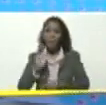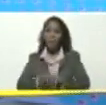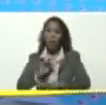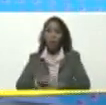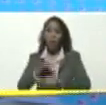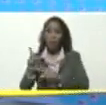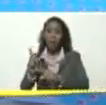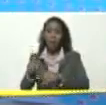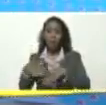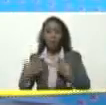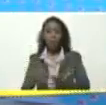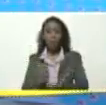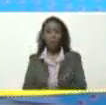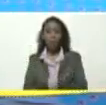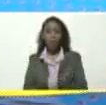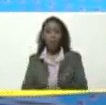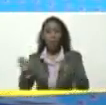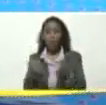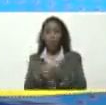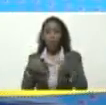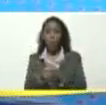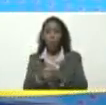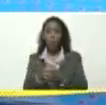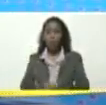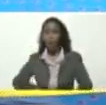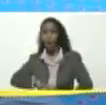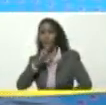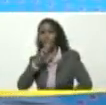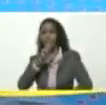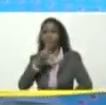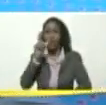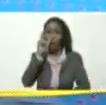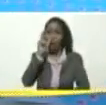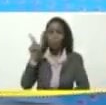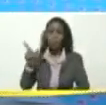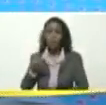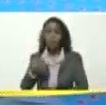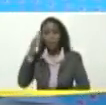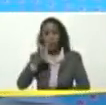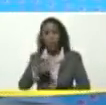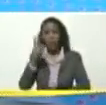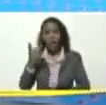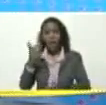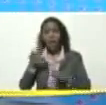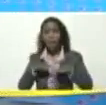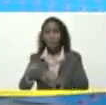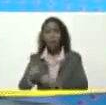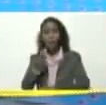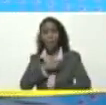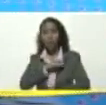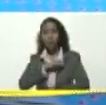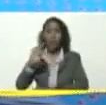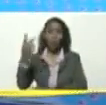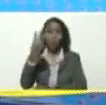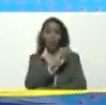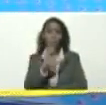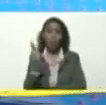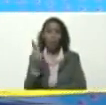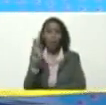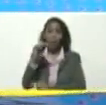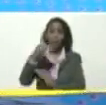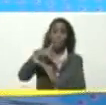las bandas terroristas de Boves y del Imperio Español, Segunda República se viene